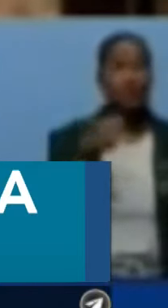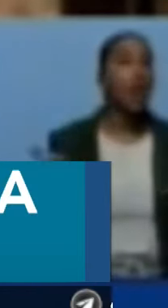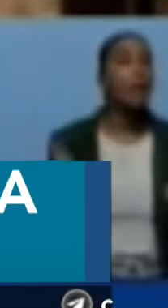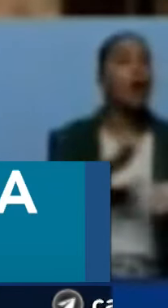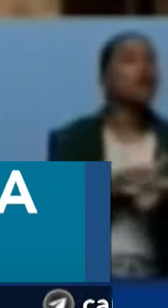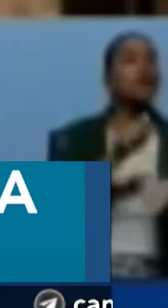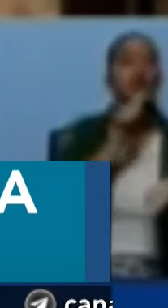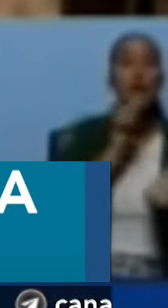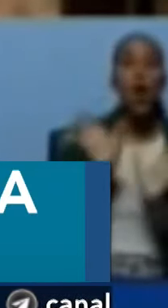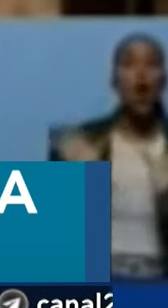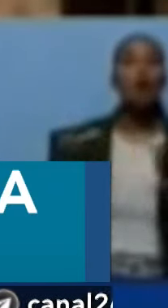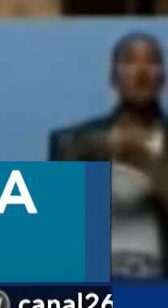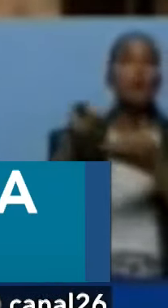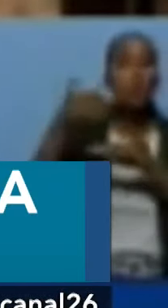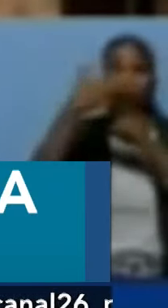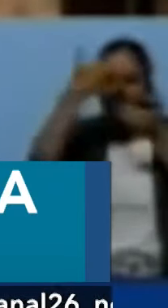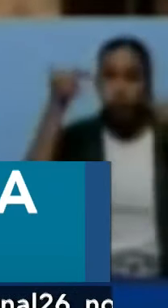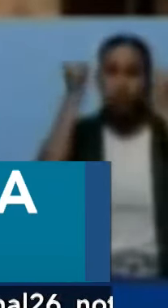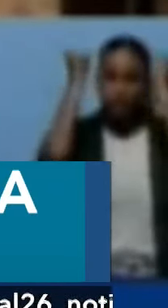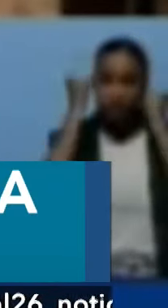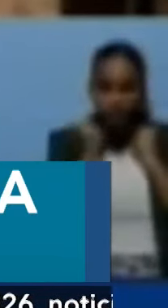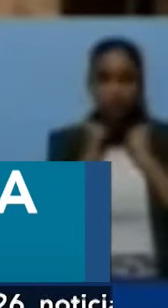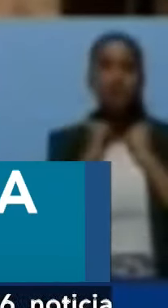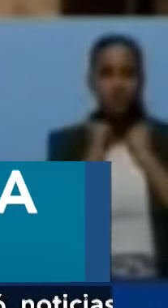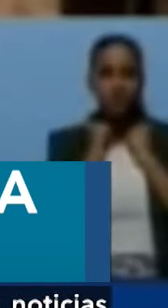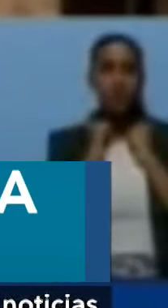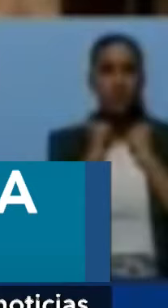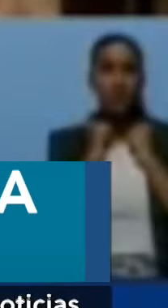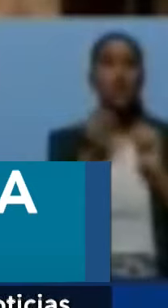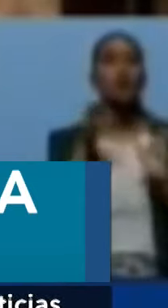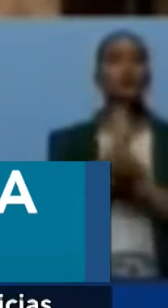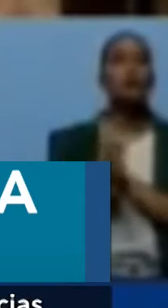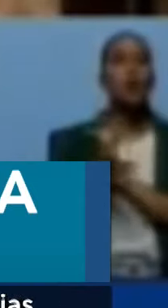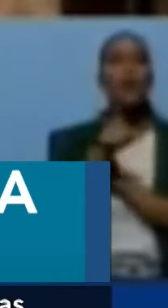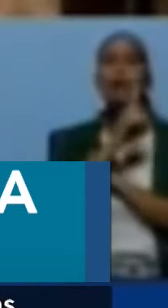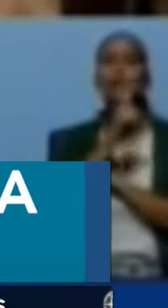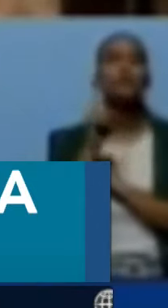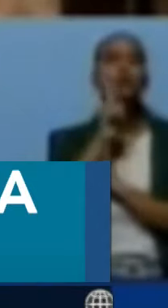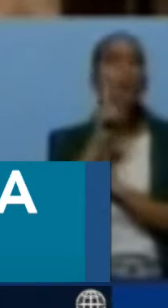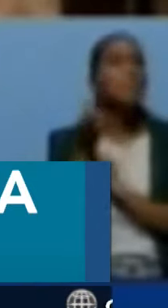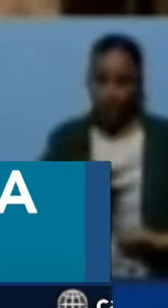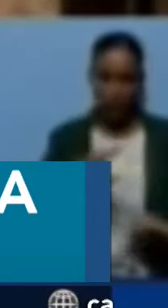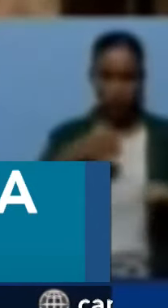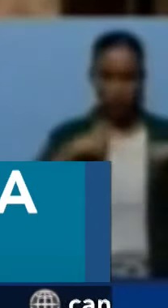al ministerio público en una carta lo que le permitió viajar a España